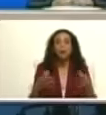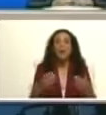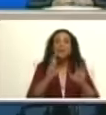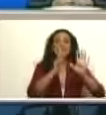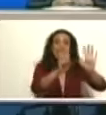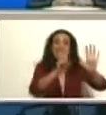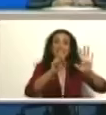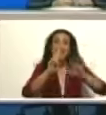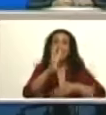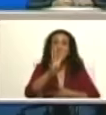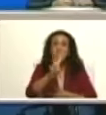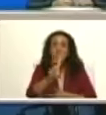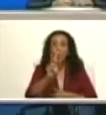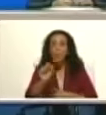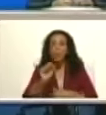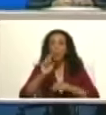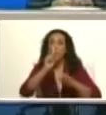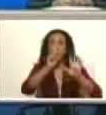63.68.